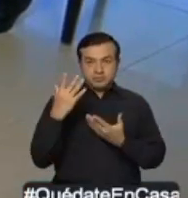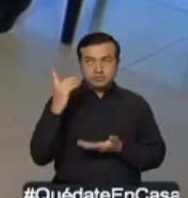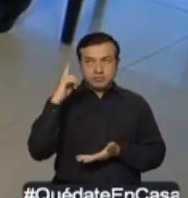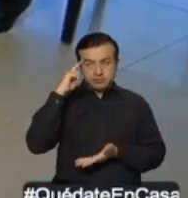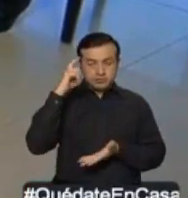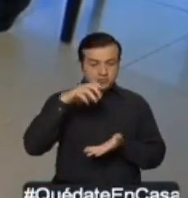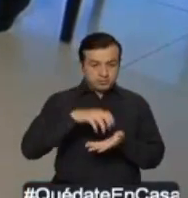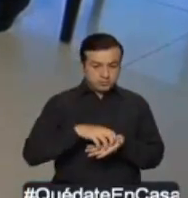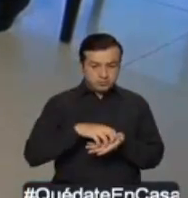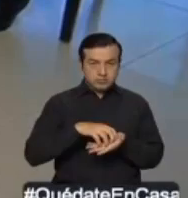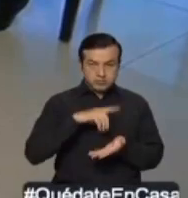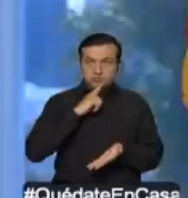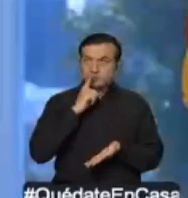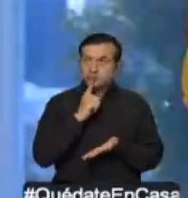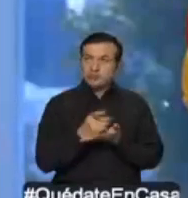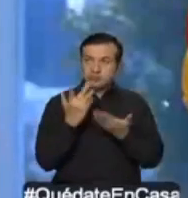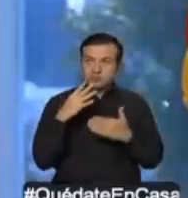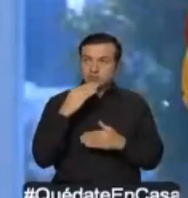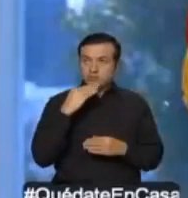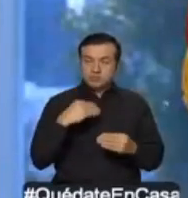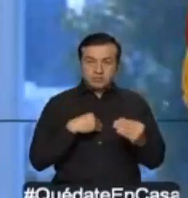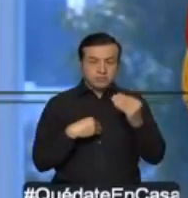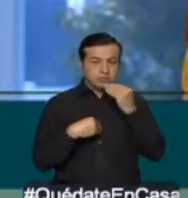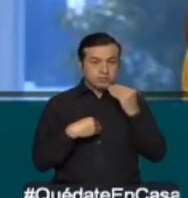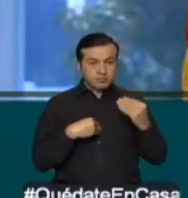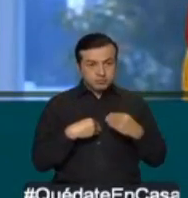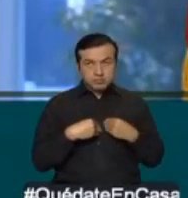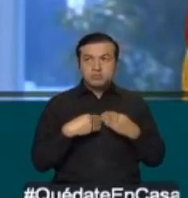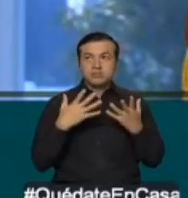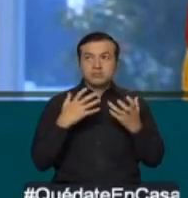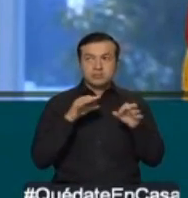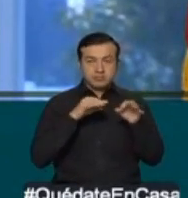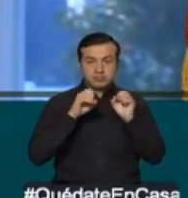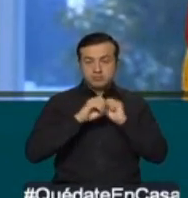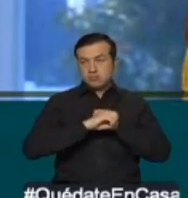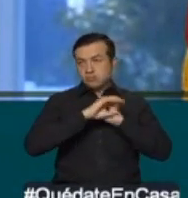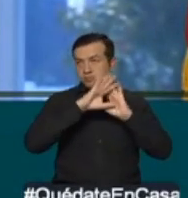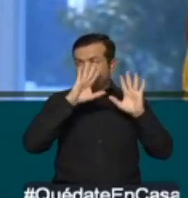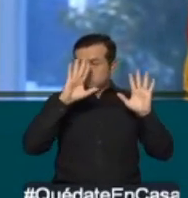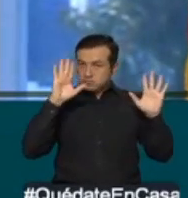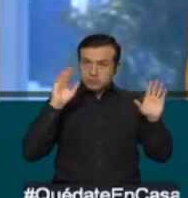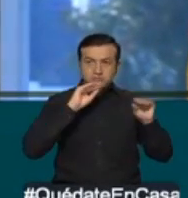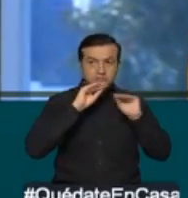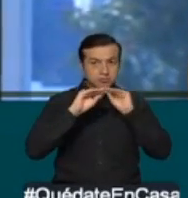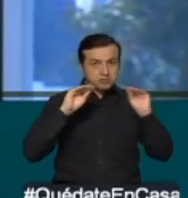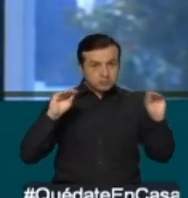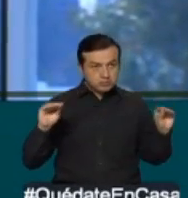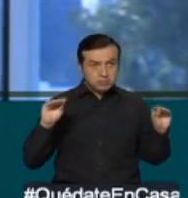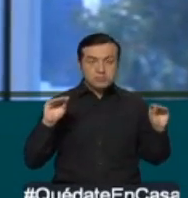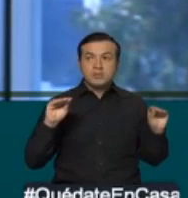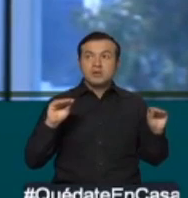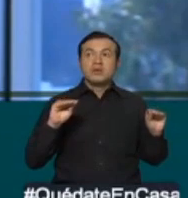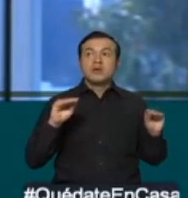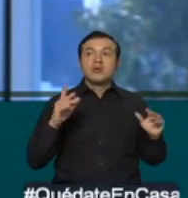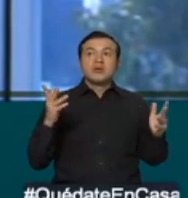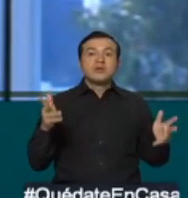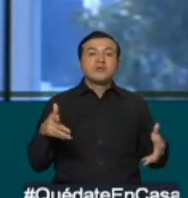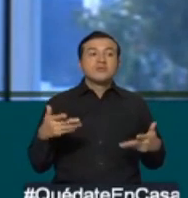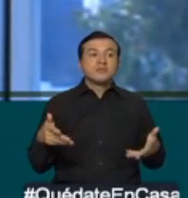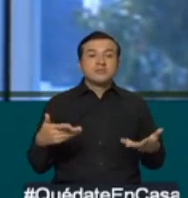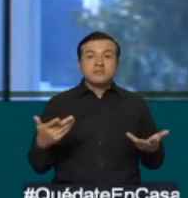gobernador que precisamente nos comentaba de esta situación yo quiero ser enfática en la necesidad de que quienes están